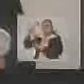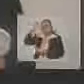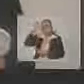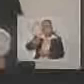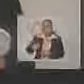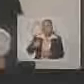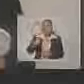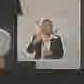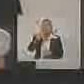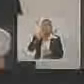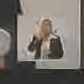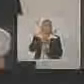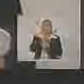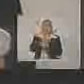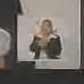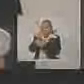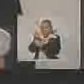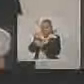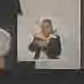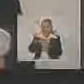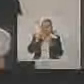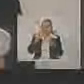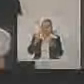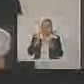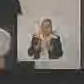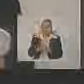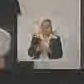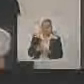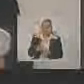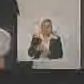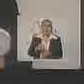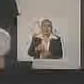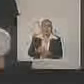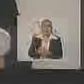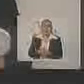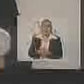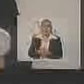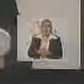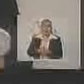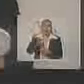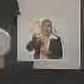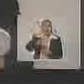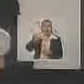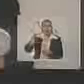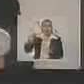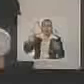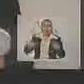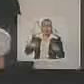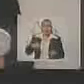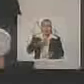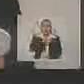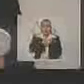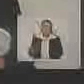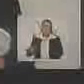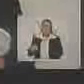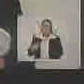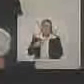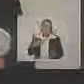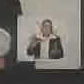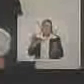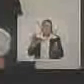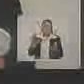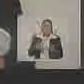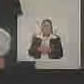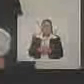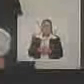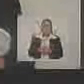Álvaro Obregón, en las zonas que colindan con Cuauhtémoc, con Iztapalapa. Cada quien enfrenta una problemática distinta y compleja, pero podemos lograrlo. Vamos a